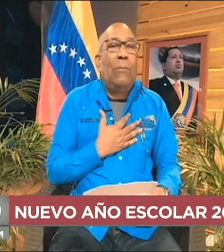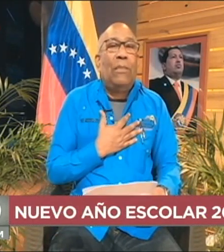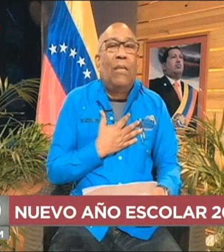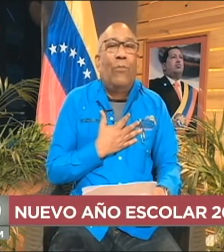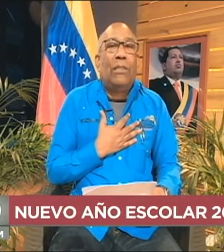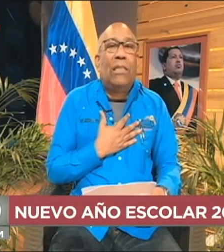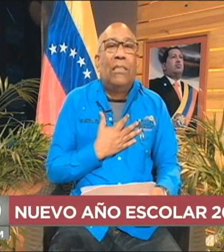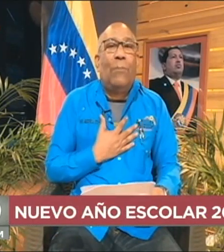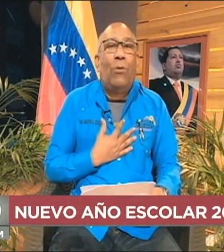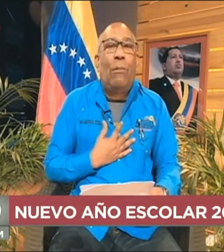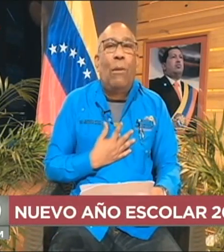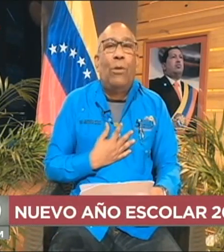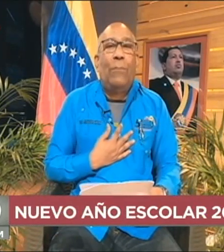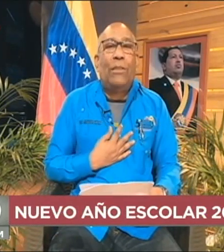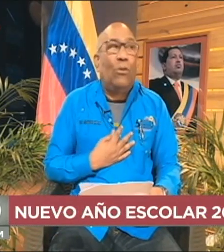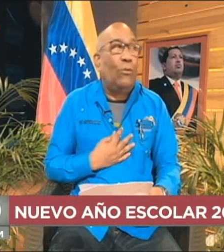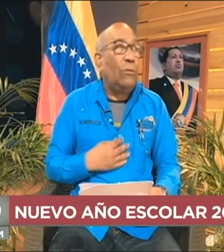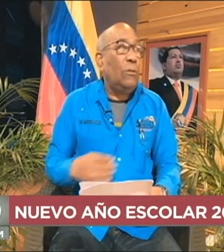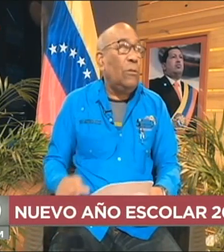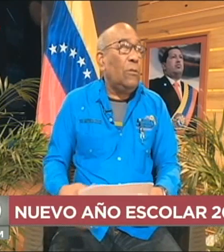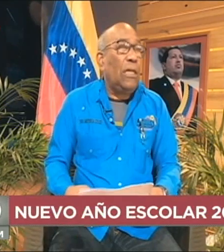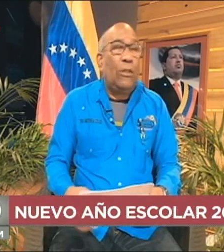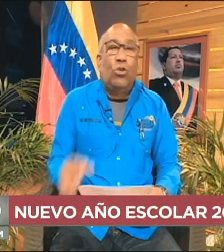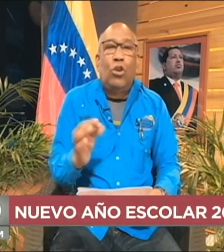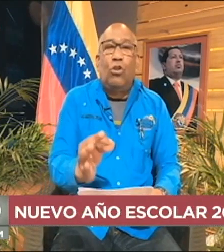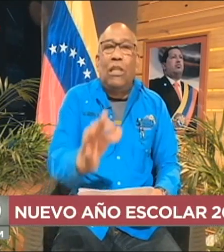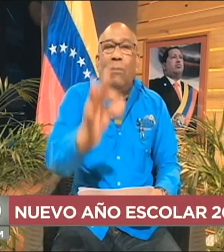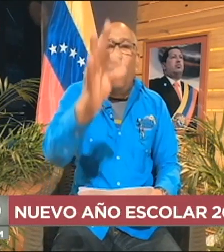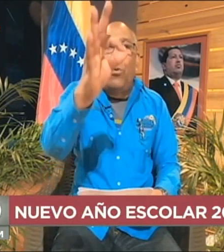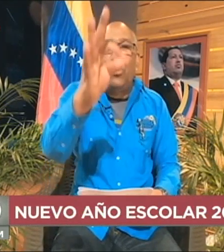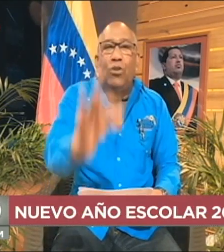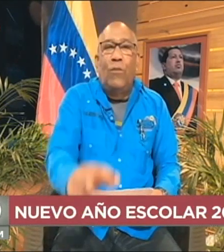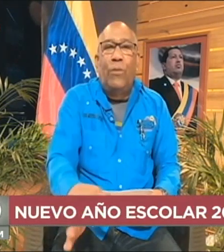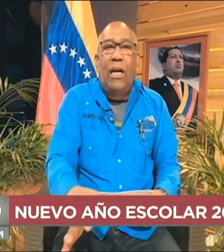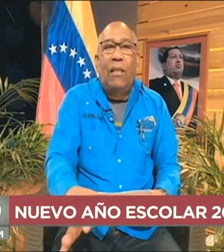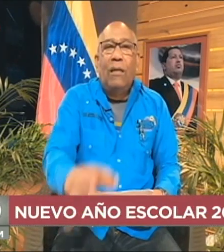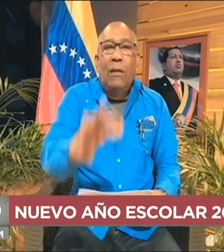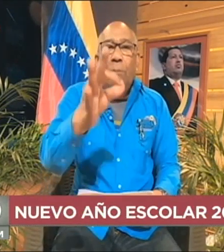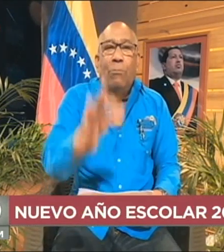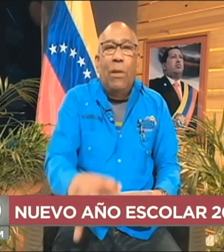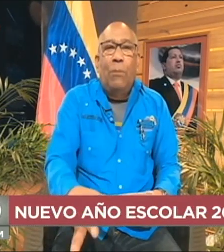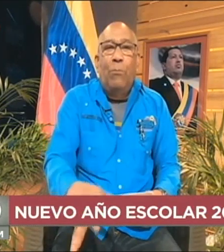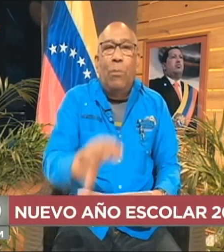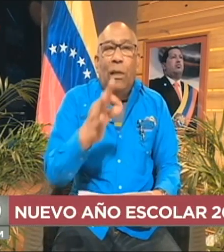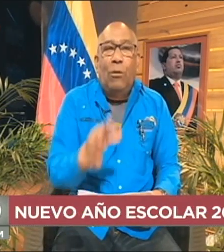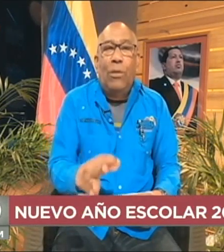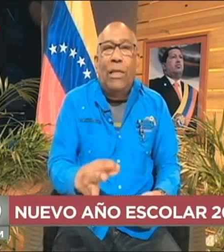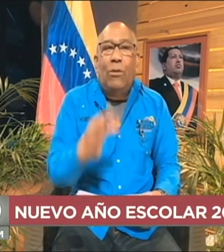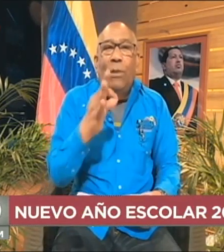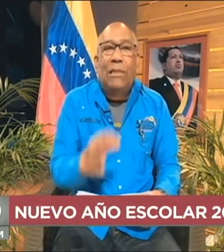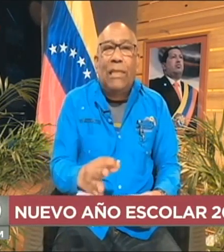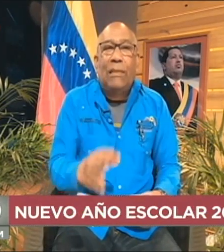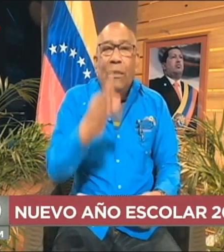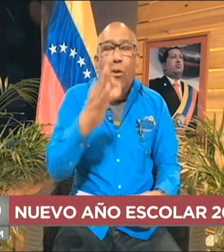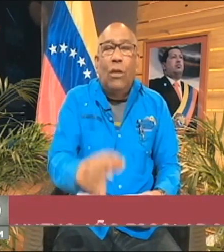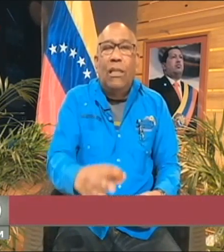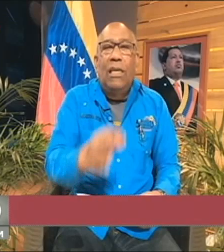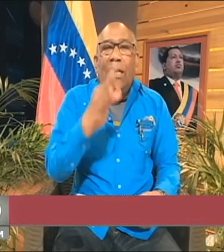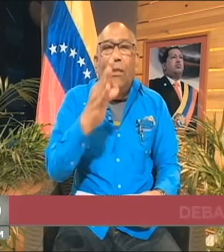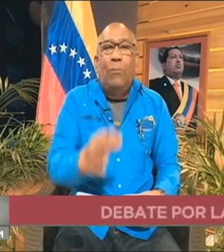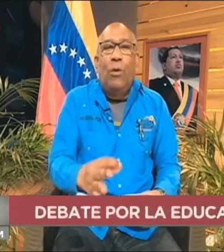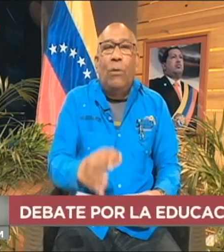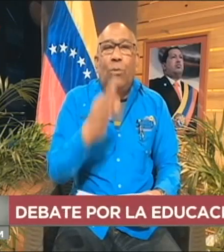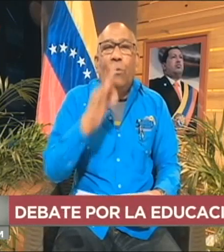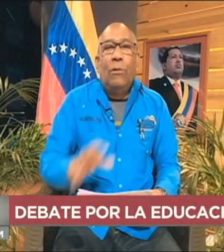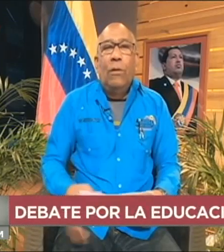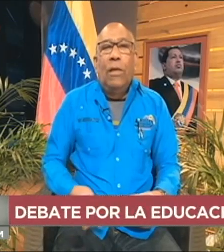vamos a poner camisa de fuerza ni tampoco vamos a poner presión. O sea, nosotros no tenemos posición fijada. El gobierno va a hacer lo que